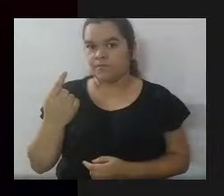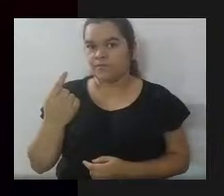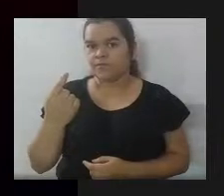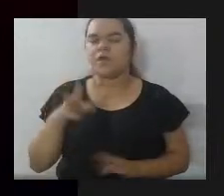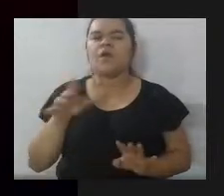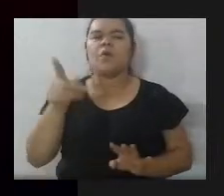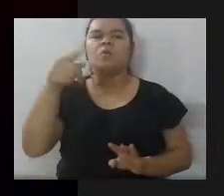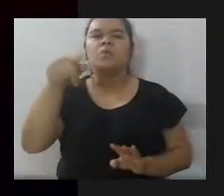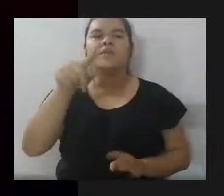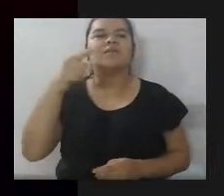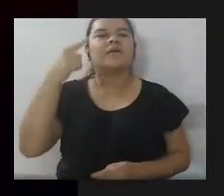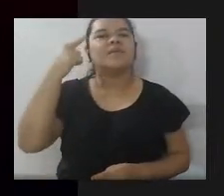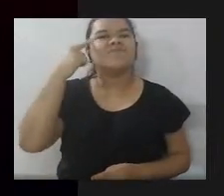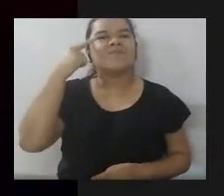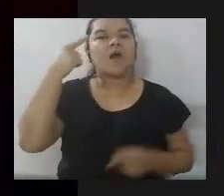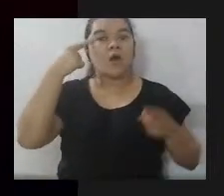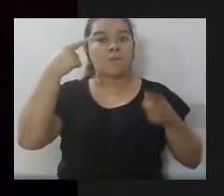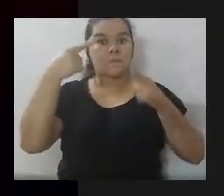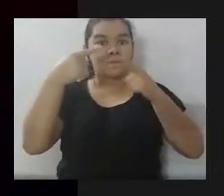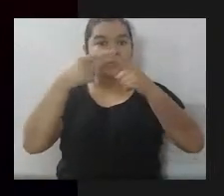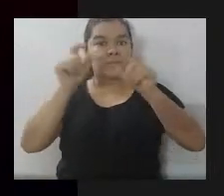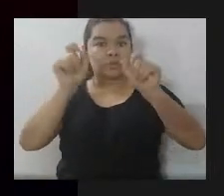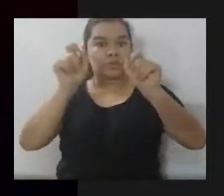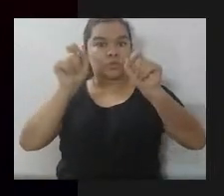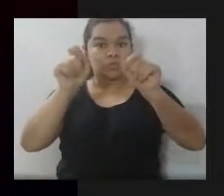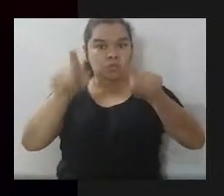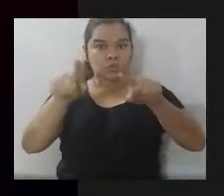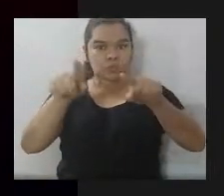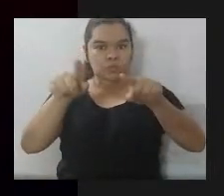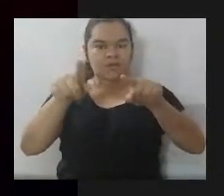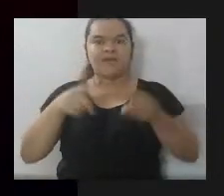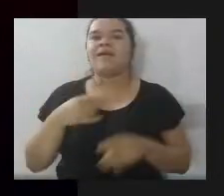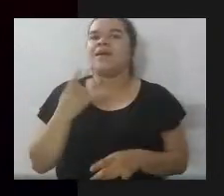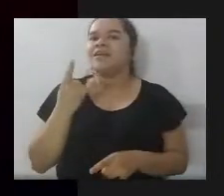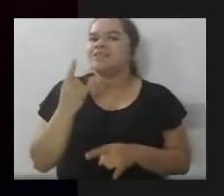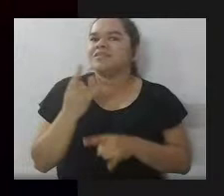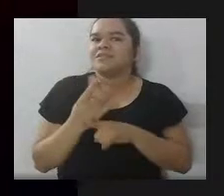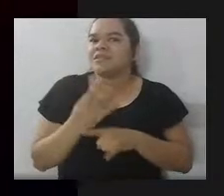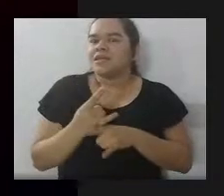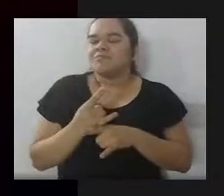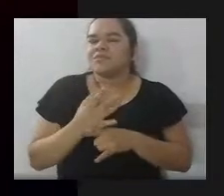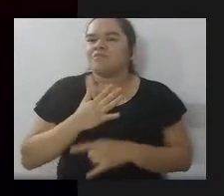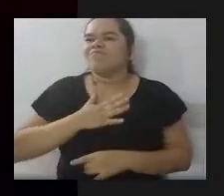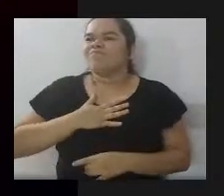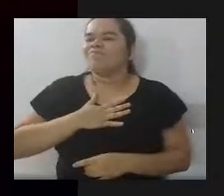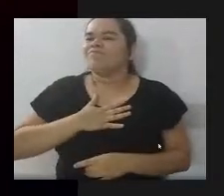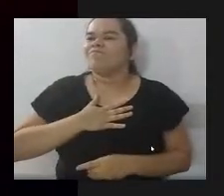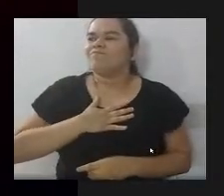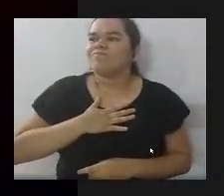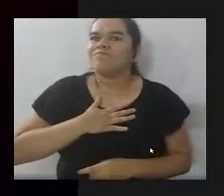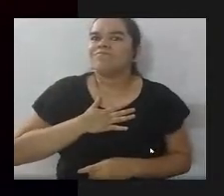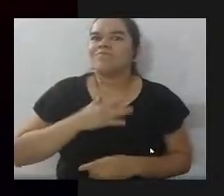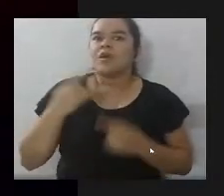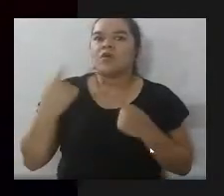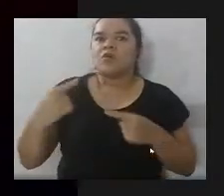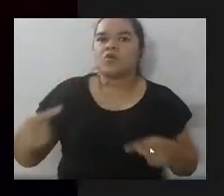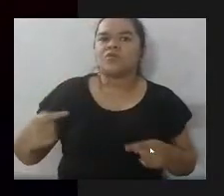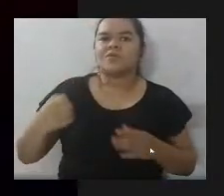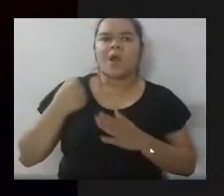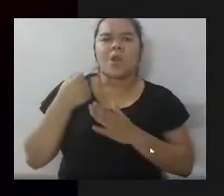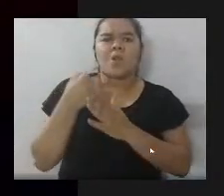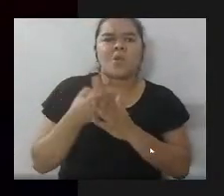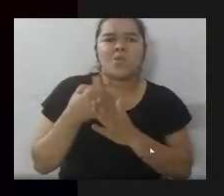en los objetivos a cumplir siempre el mérito,